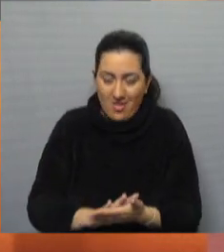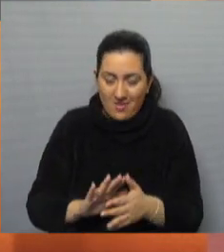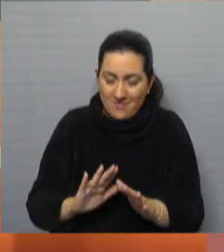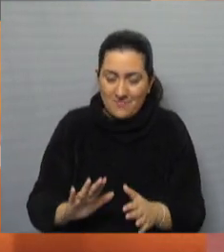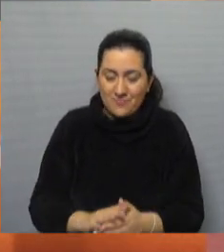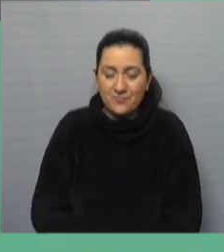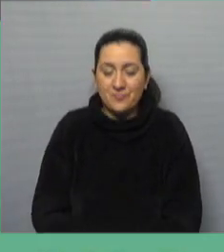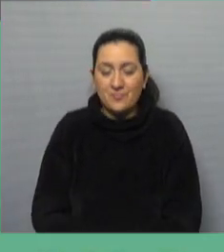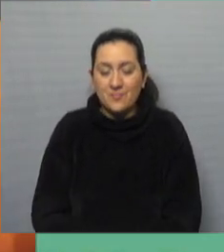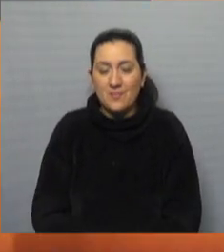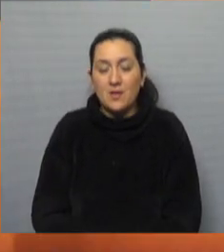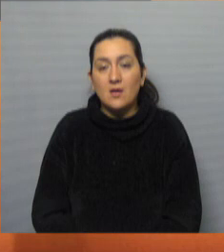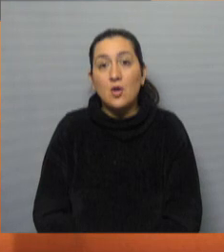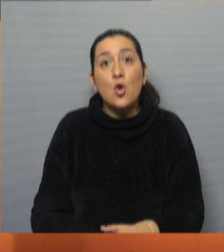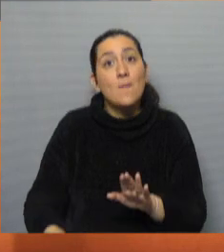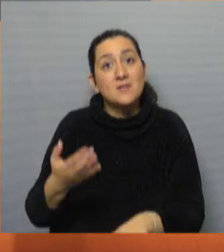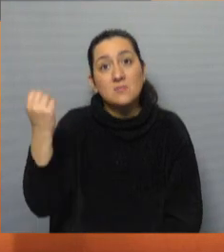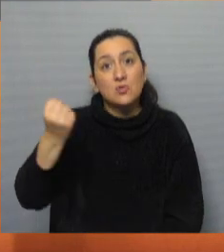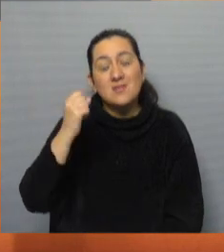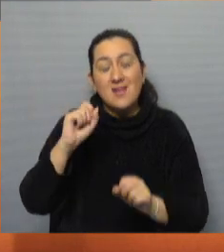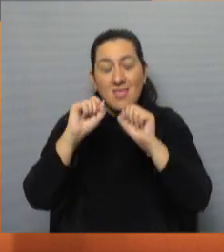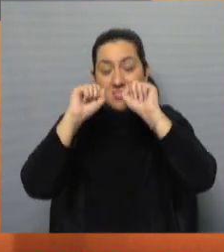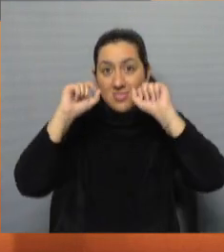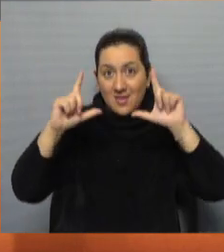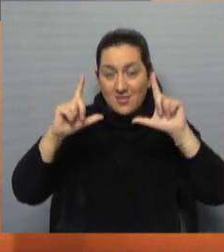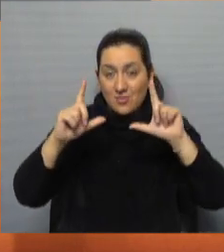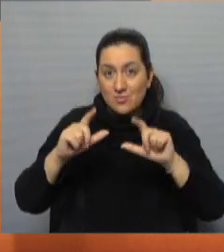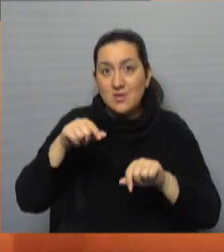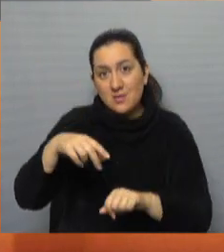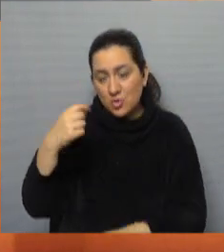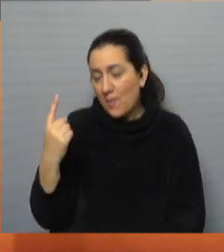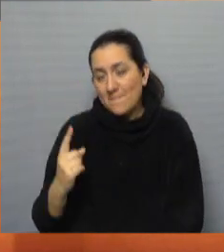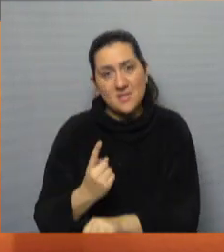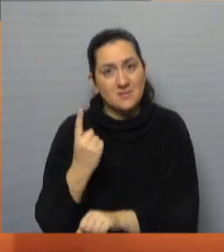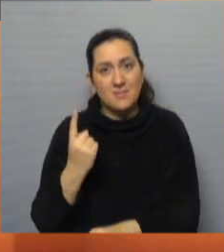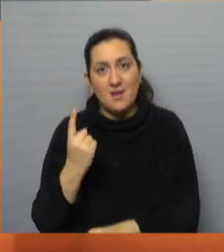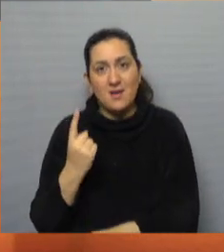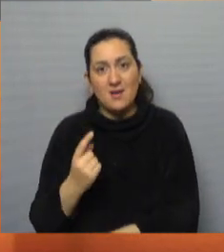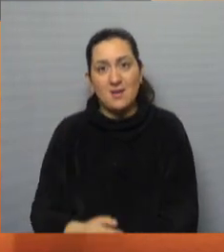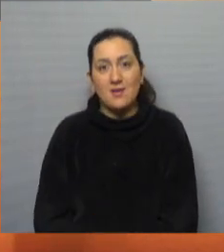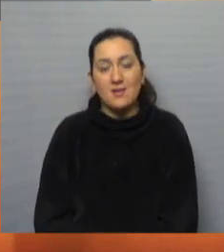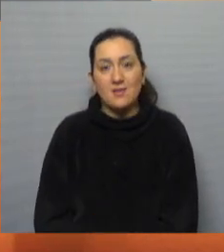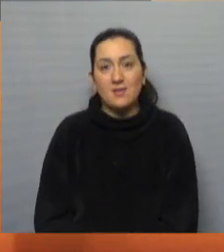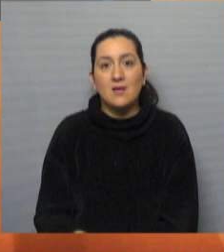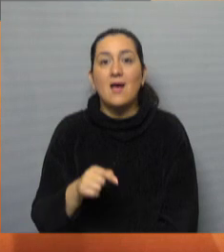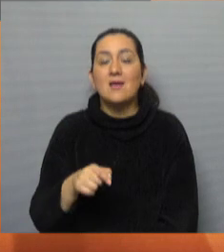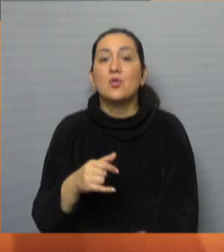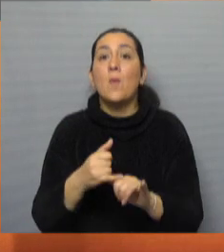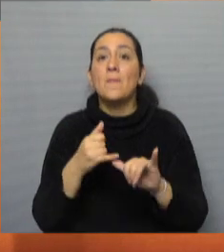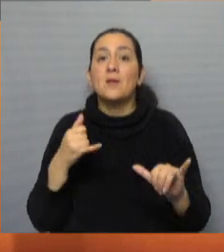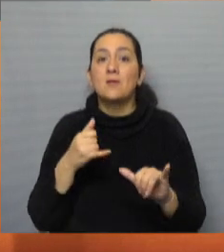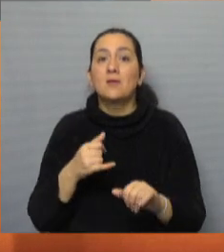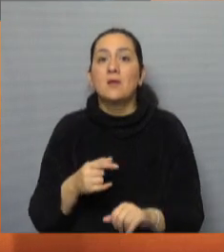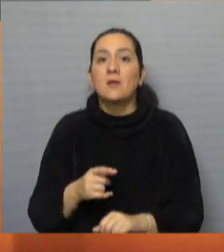más que nada lo importante es estar atentos eso es lo principal es estar atentos a este tipo de mensajes a no